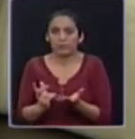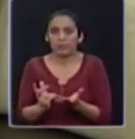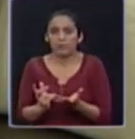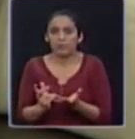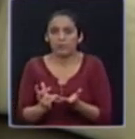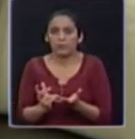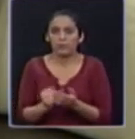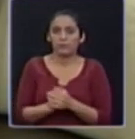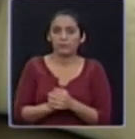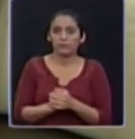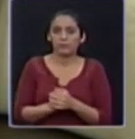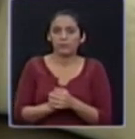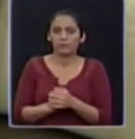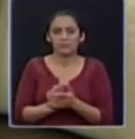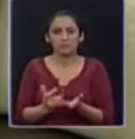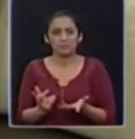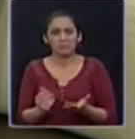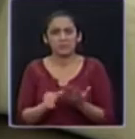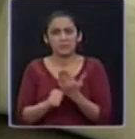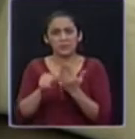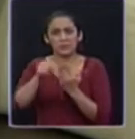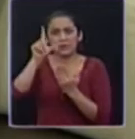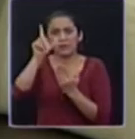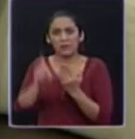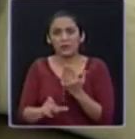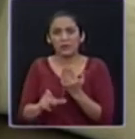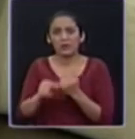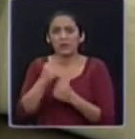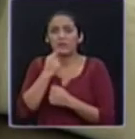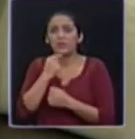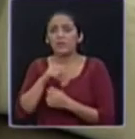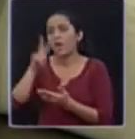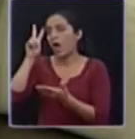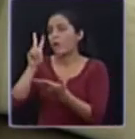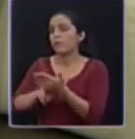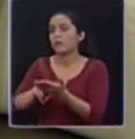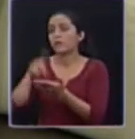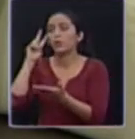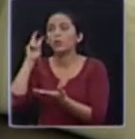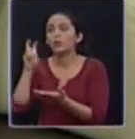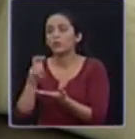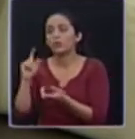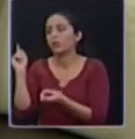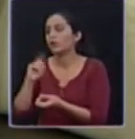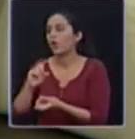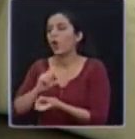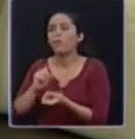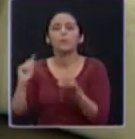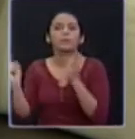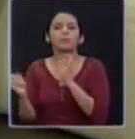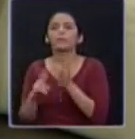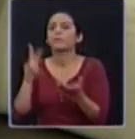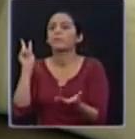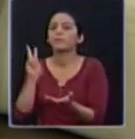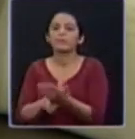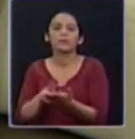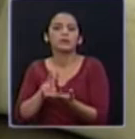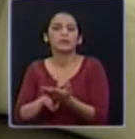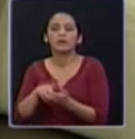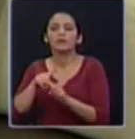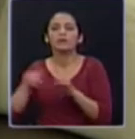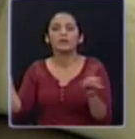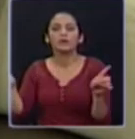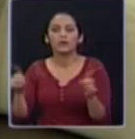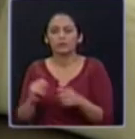Por lo tanto, no sé de qué visa está hablando el viceministro de Interior, que se la ha excluido del país para que obtenga la visa adecuada para realizar actividades